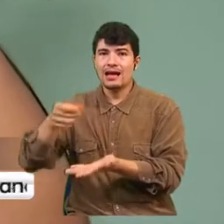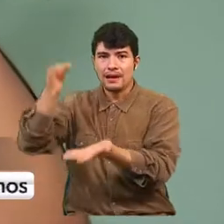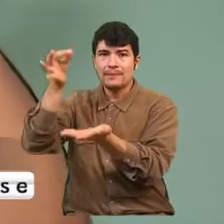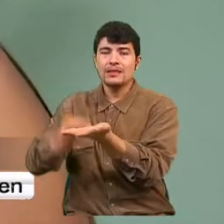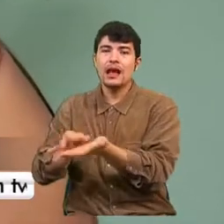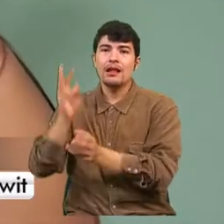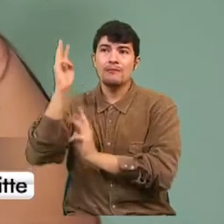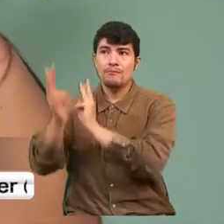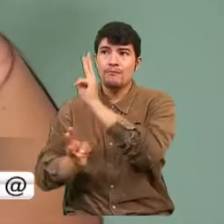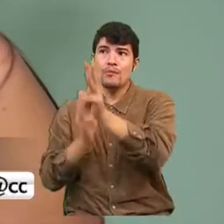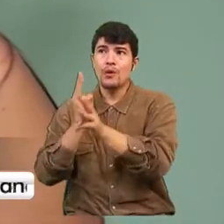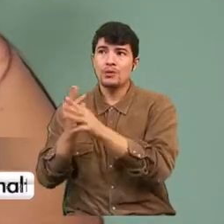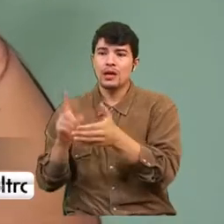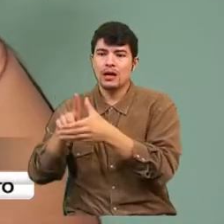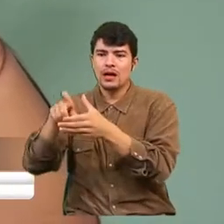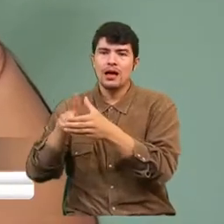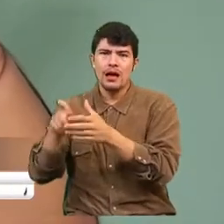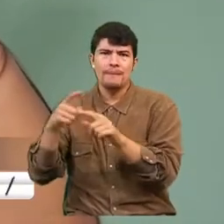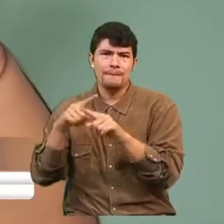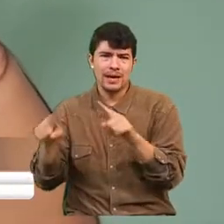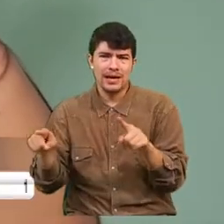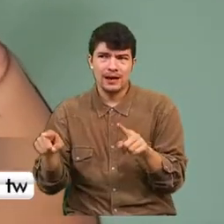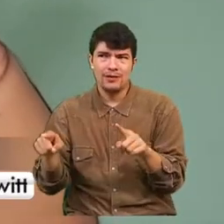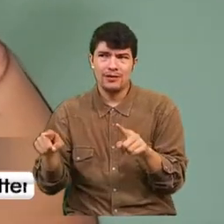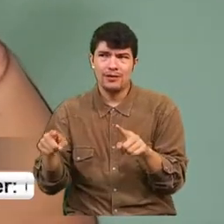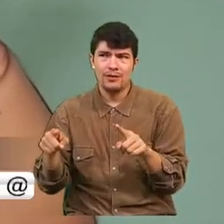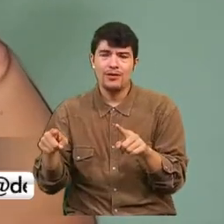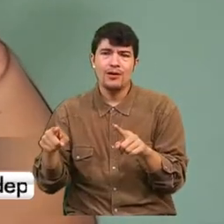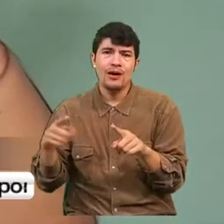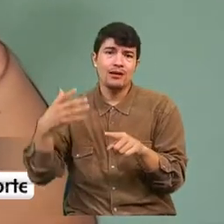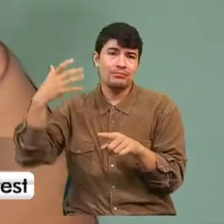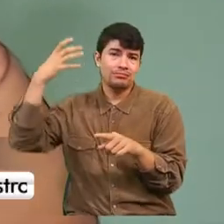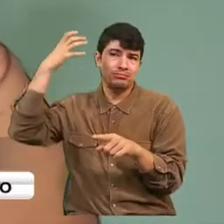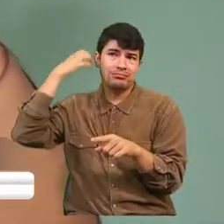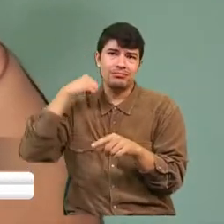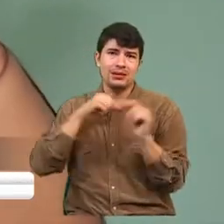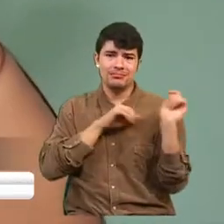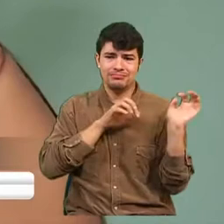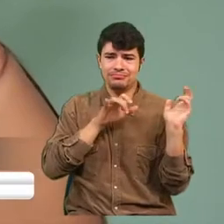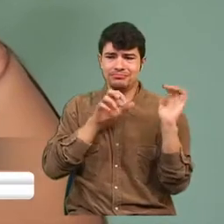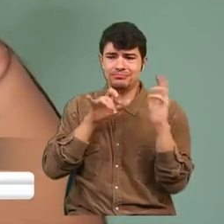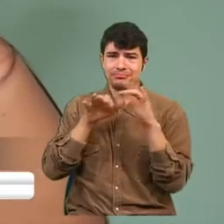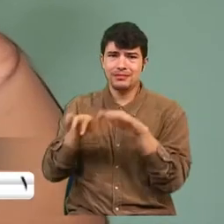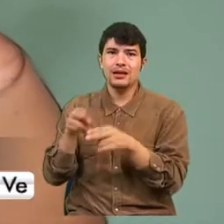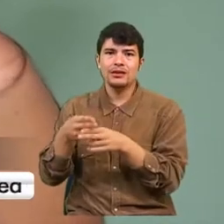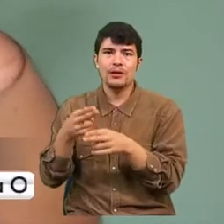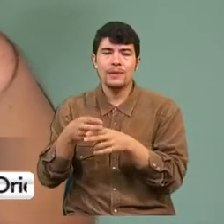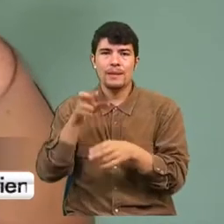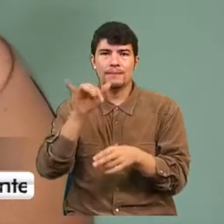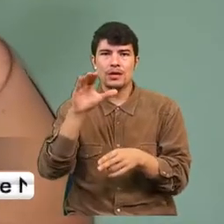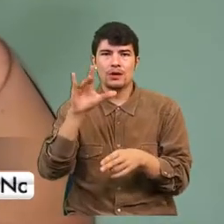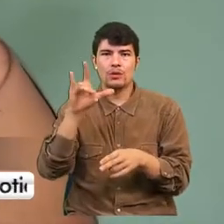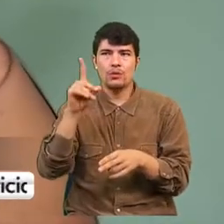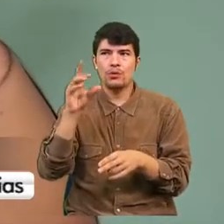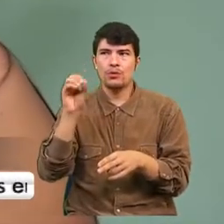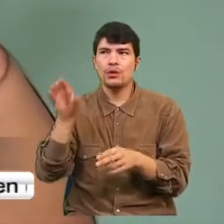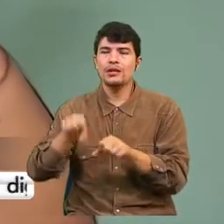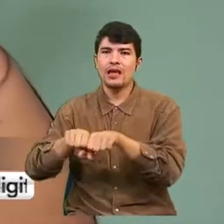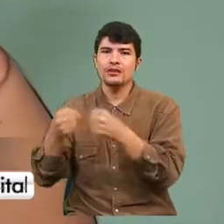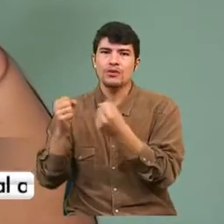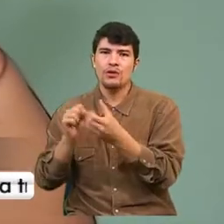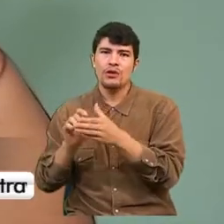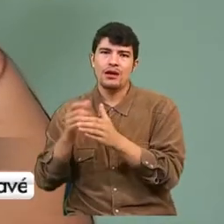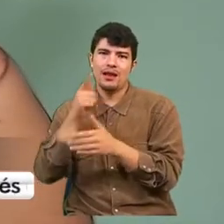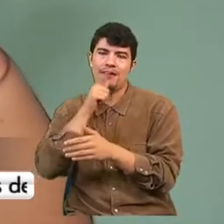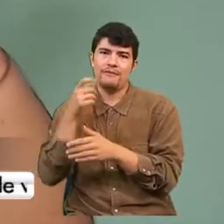mucho orgullo lo dijo, pero desafortunadamente unos años atrás llegó una plaga que se llama el picudo y acabó con nuestra fruta,